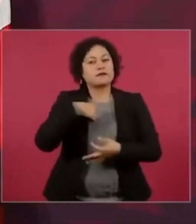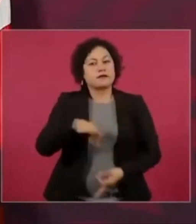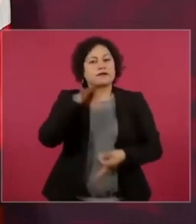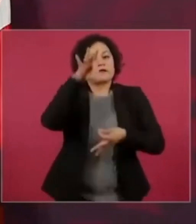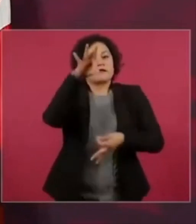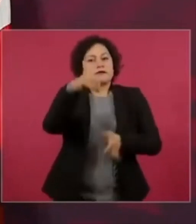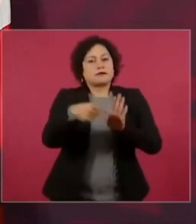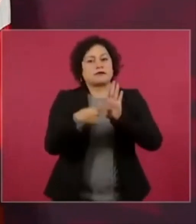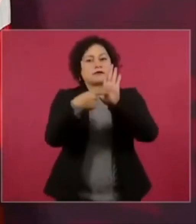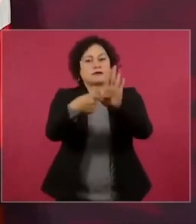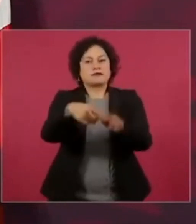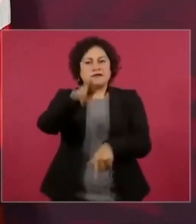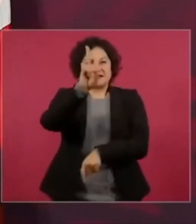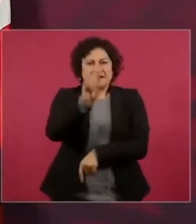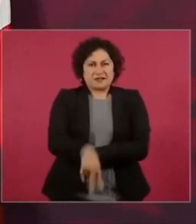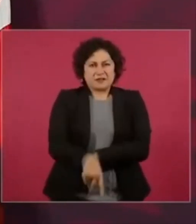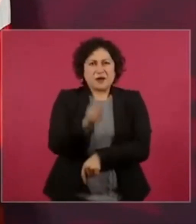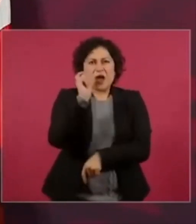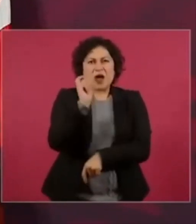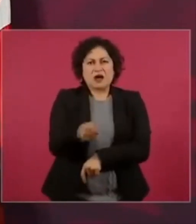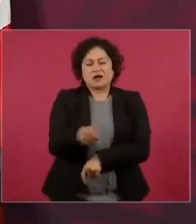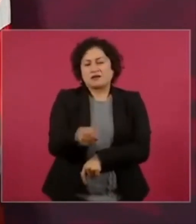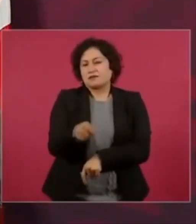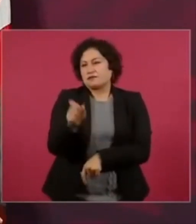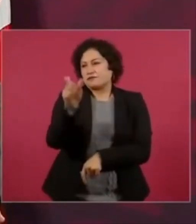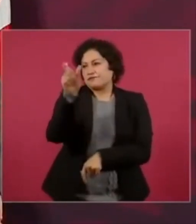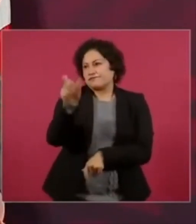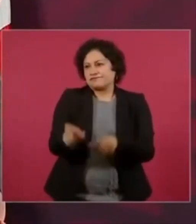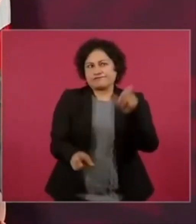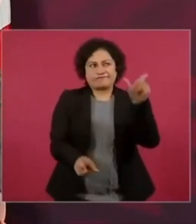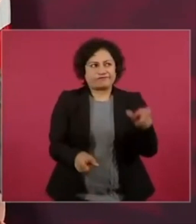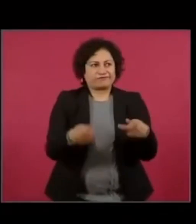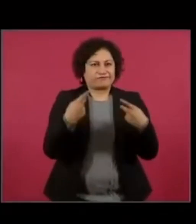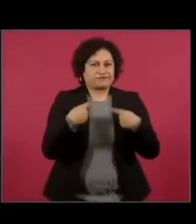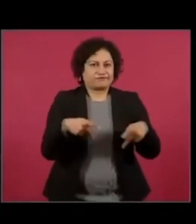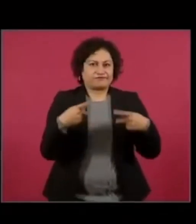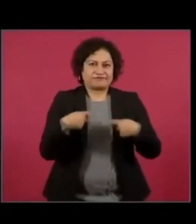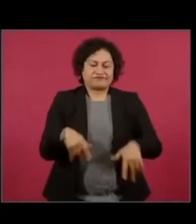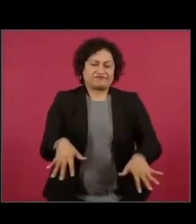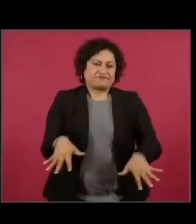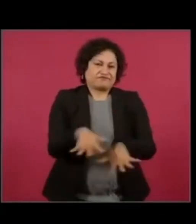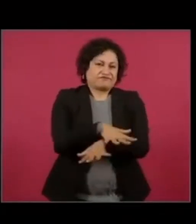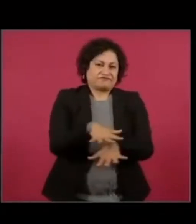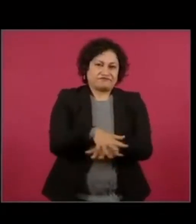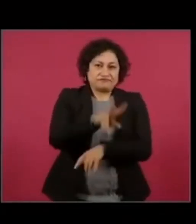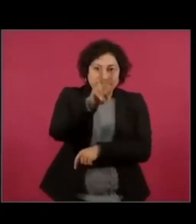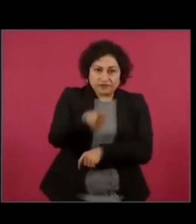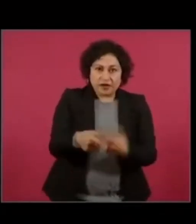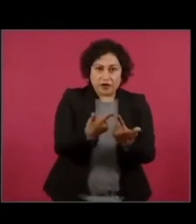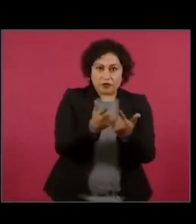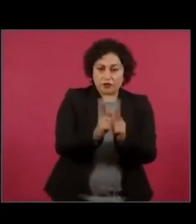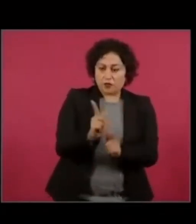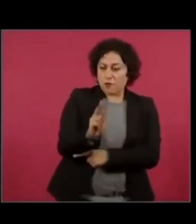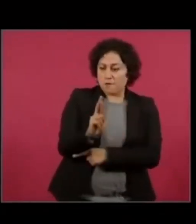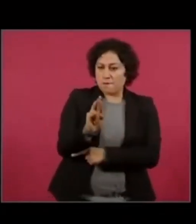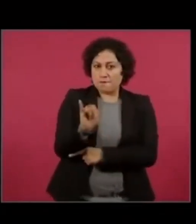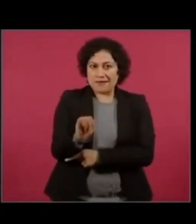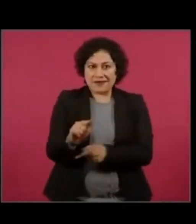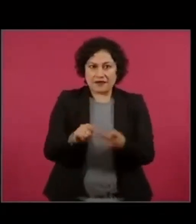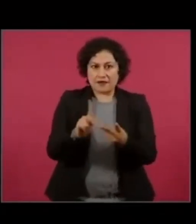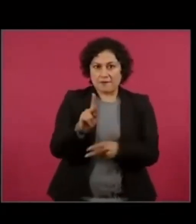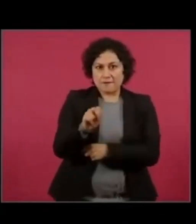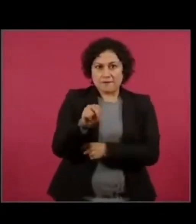Son unos corrientes. El PRI y el PAN de Nuevo León, lo digo con todas sus